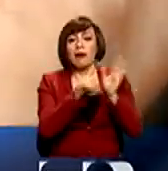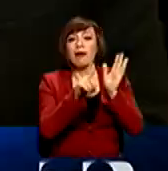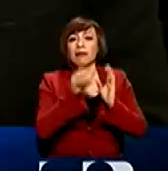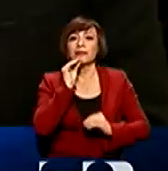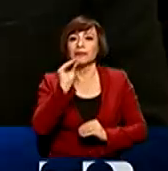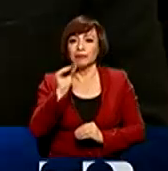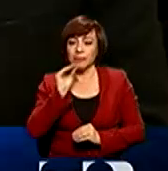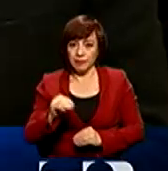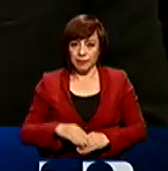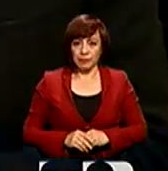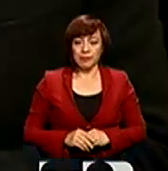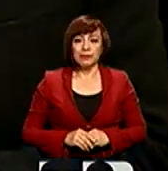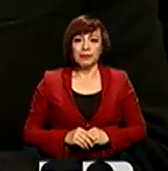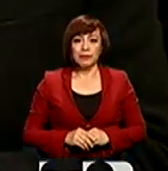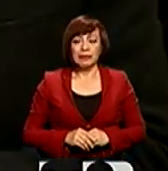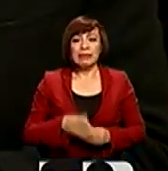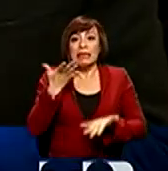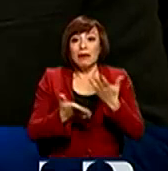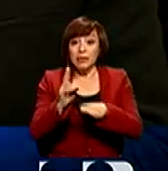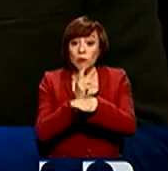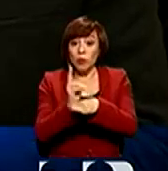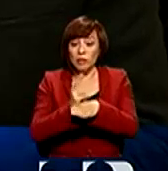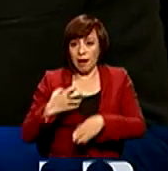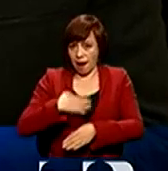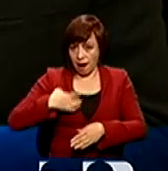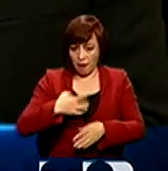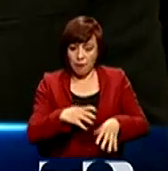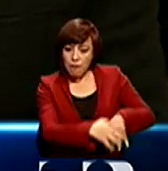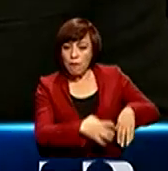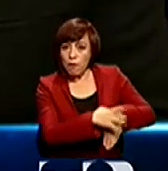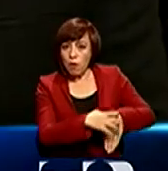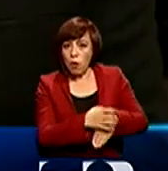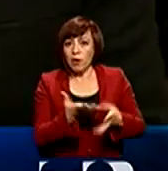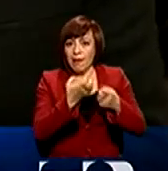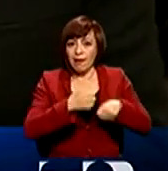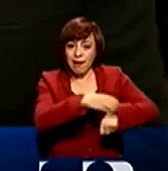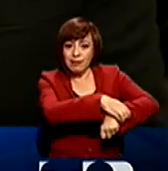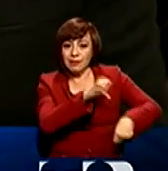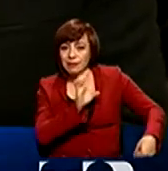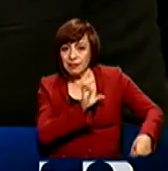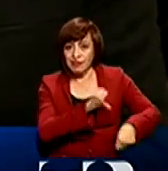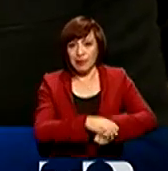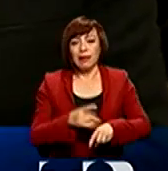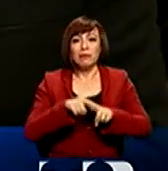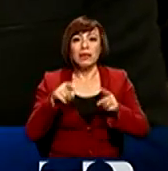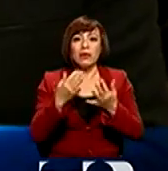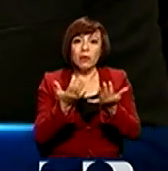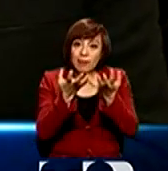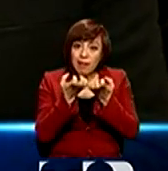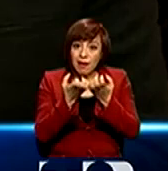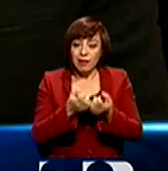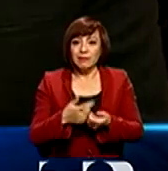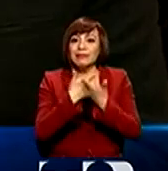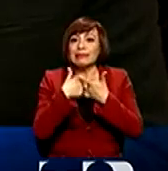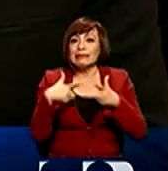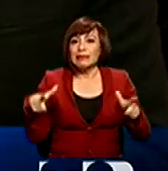Con sustancias de tipo vaselina, tipo jabón, alguna sustancia con la cual también intentaban hacer que esto resbale. Dispositivo